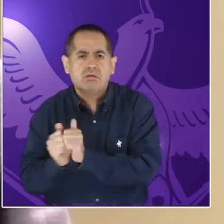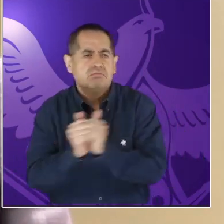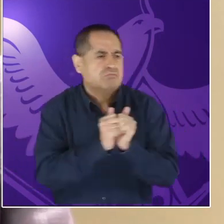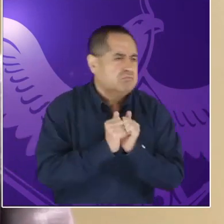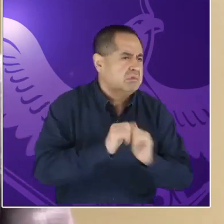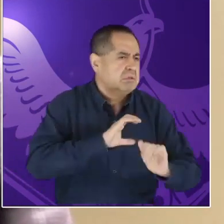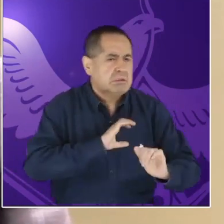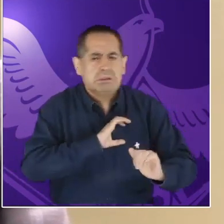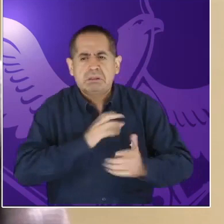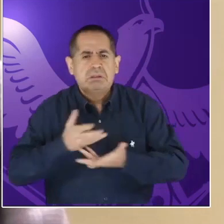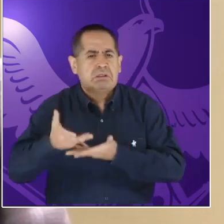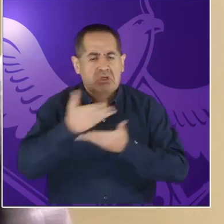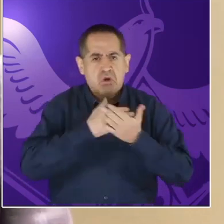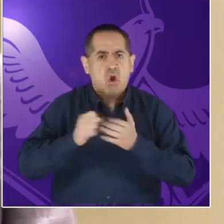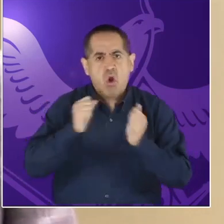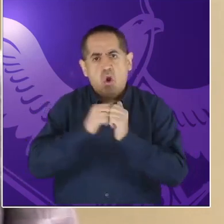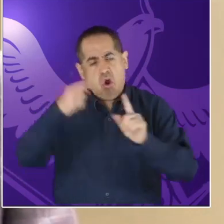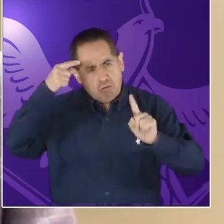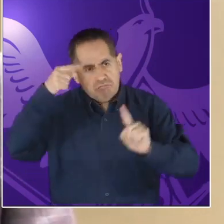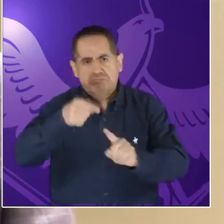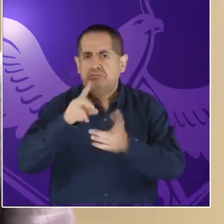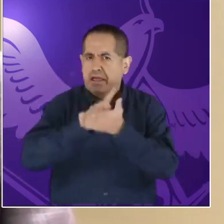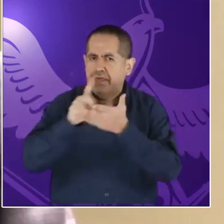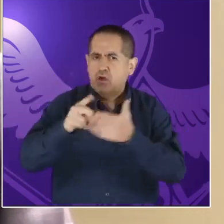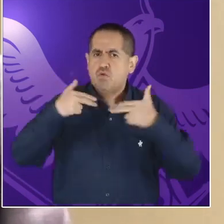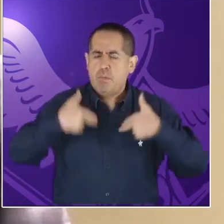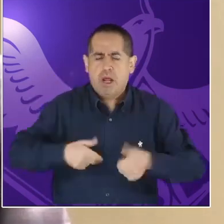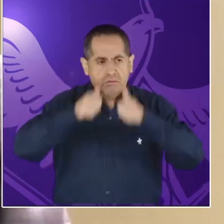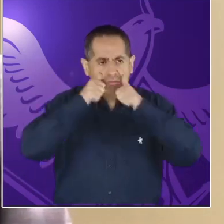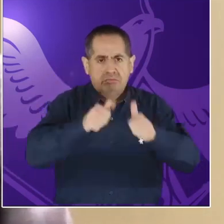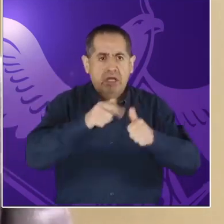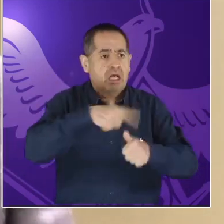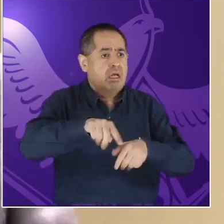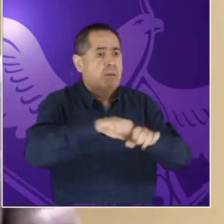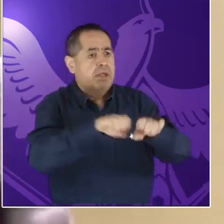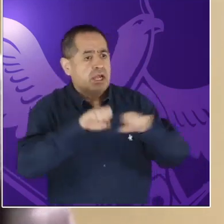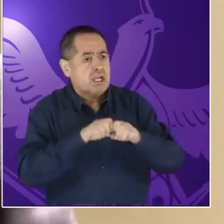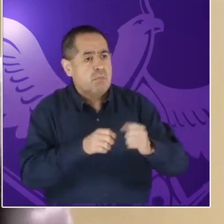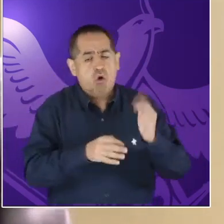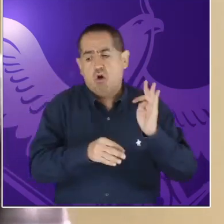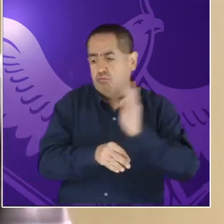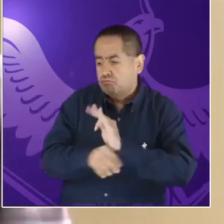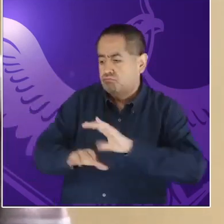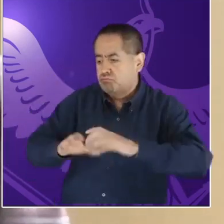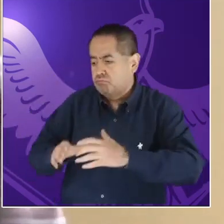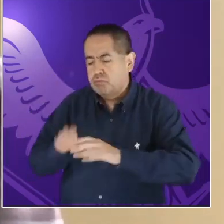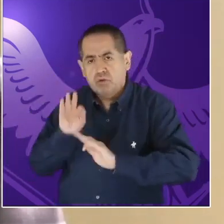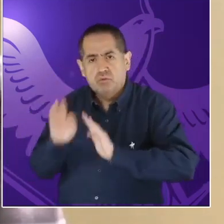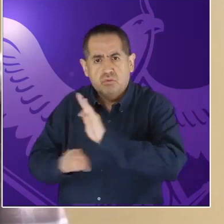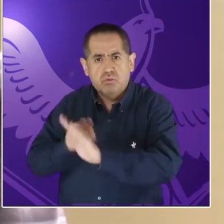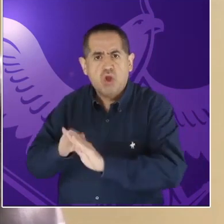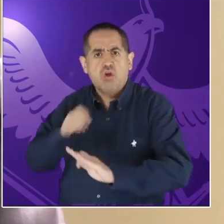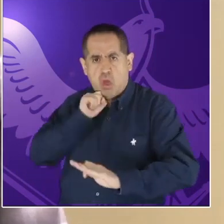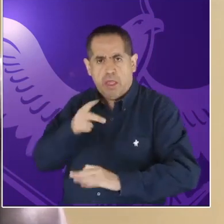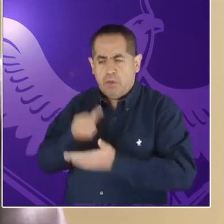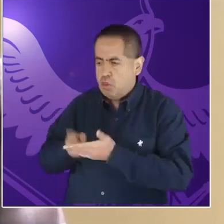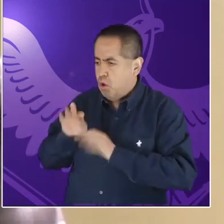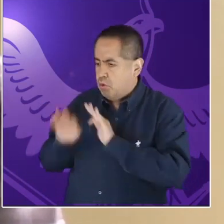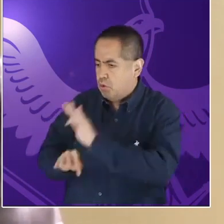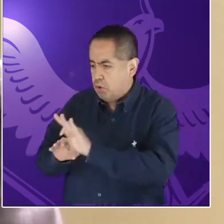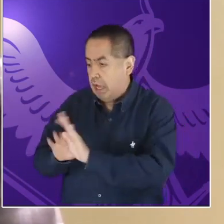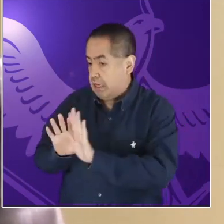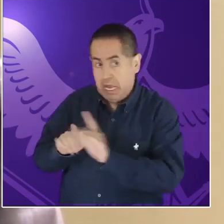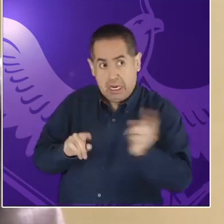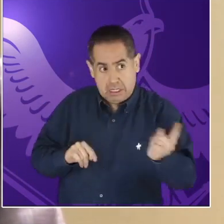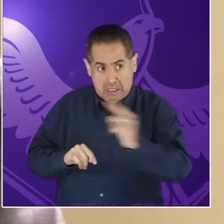amorosa, acompañada, desde una perspectiva de derechos, en donde pues hay un equipo para cuidar a mi hijo, y